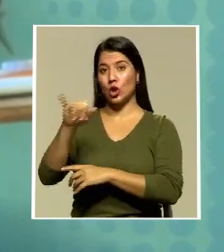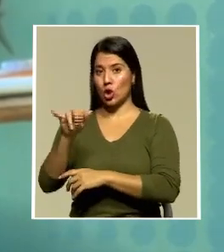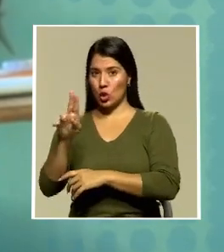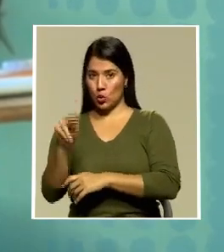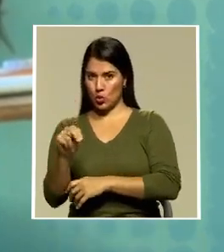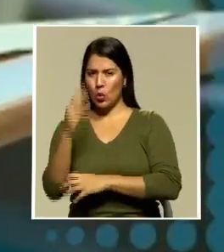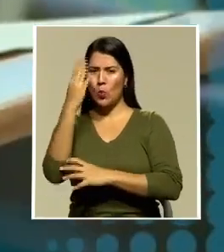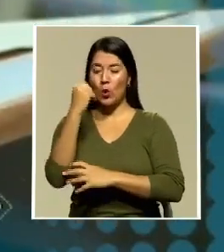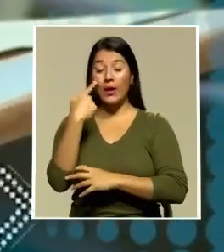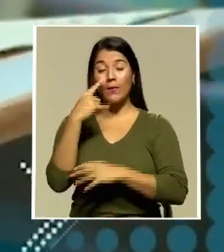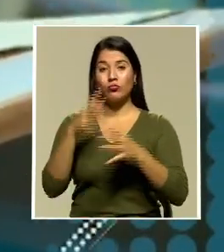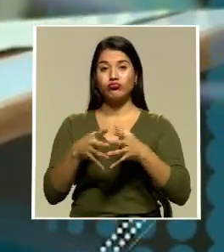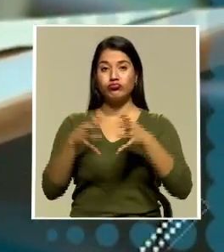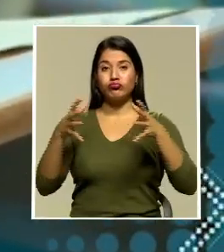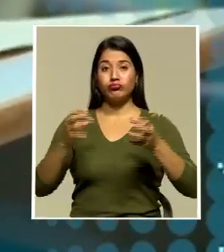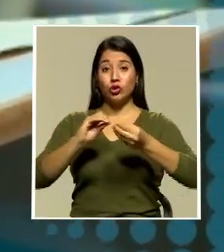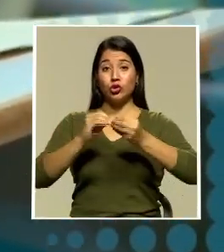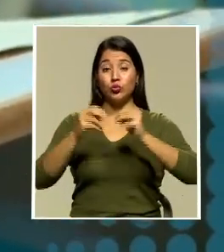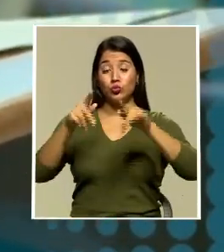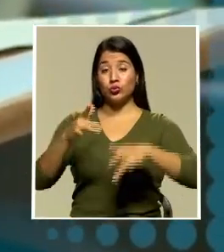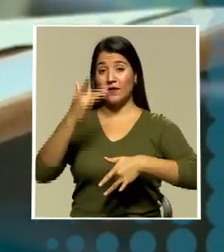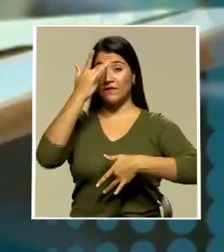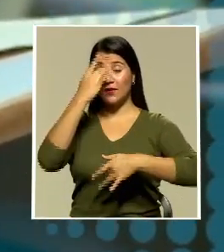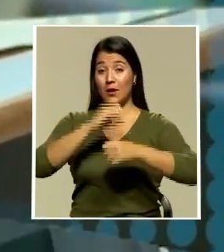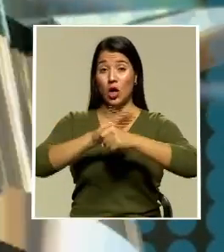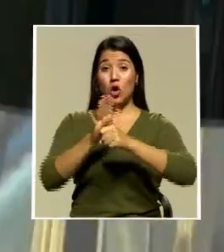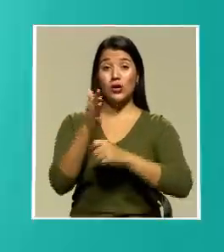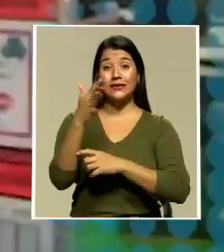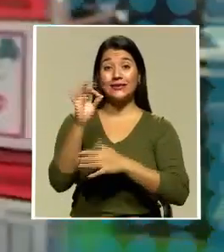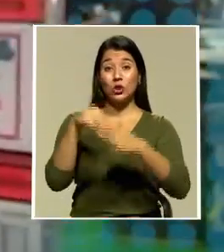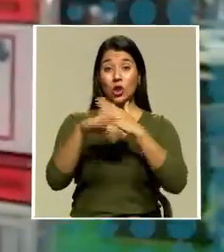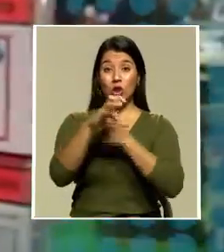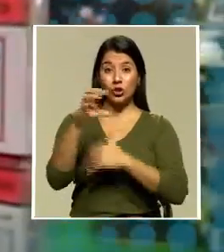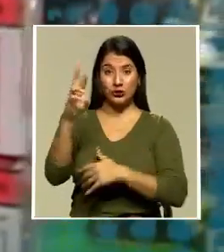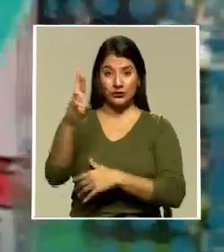al aumento de contagios de COVID-19 en el país.